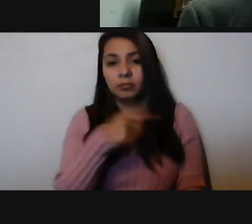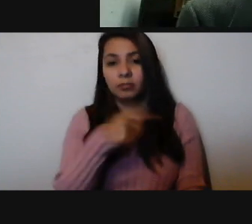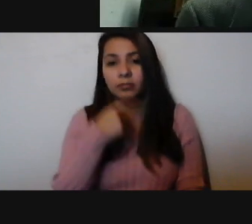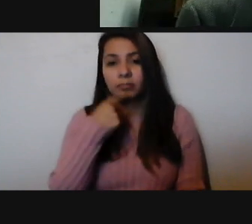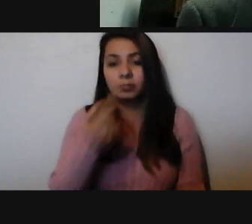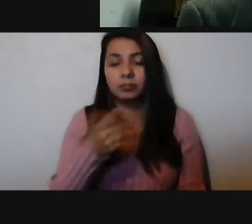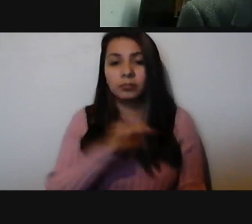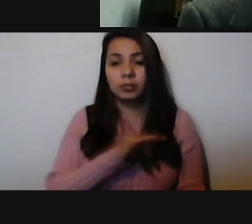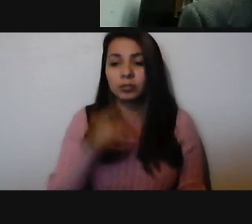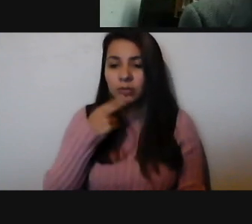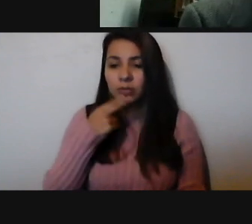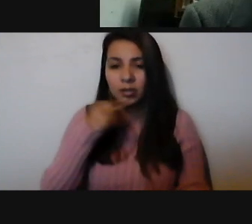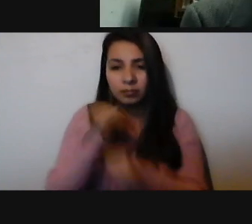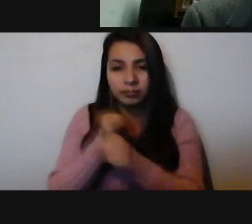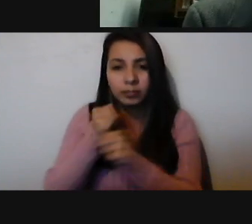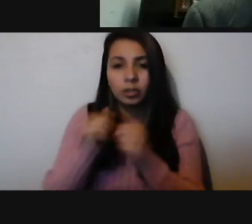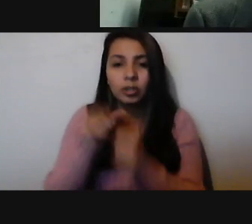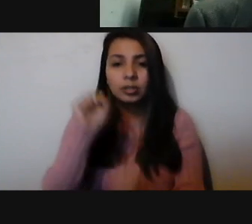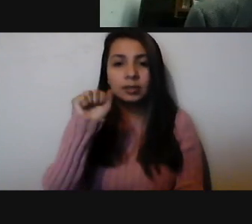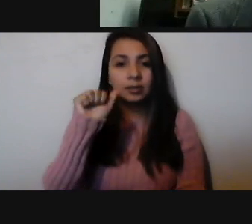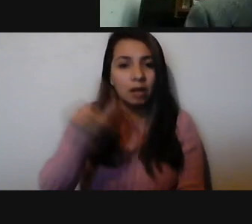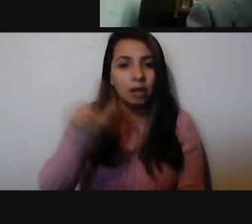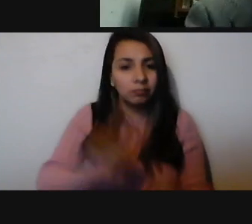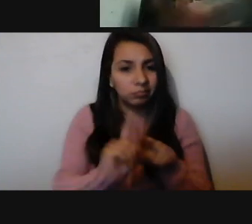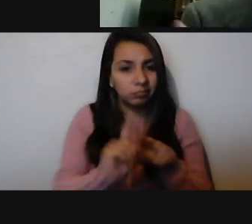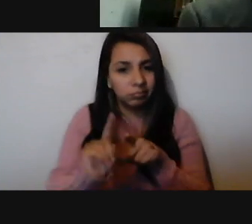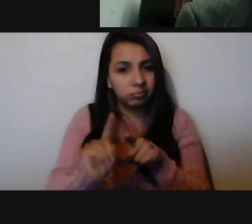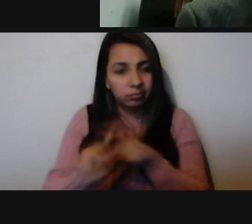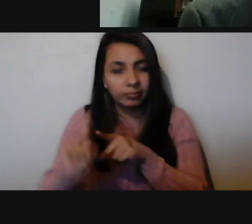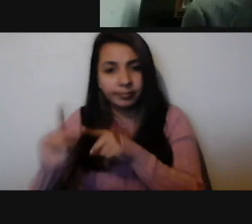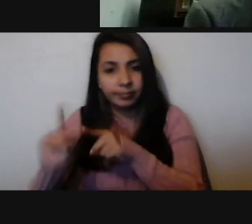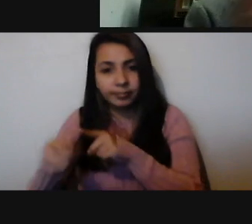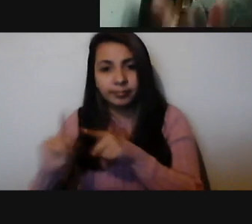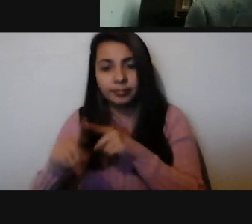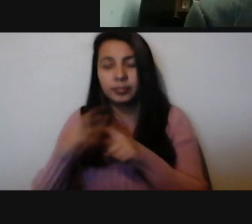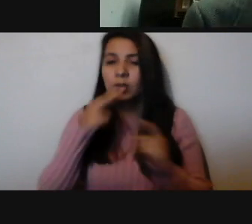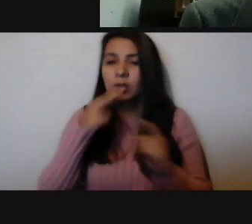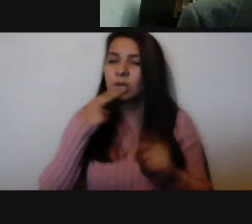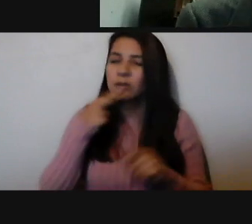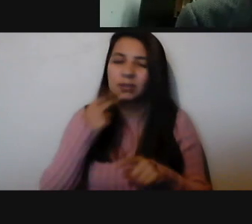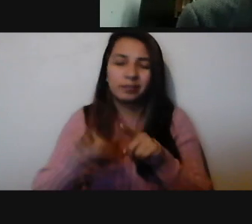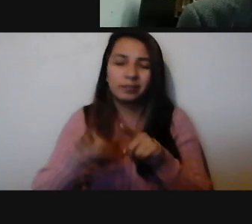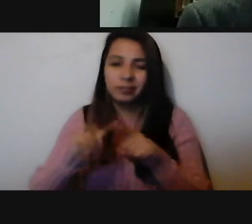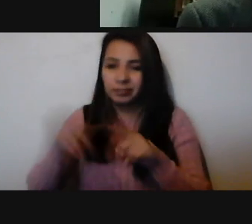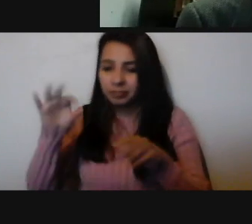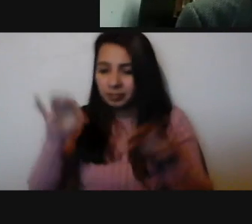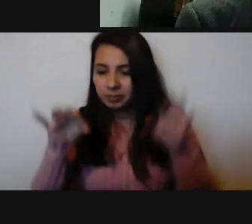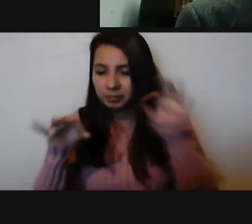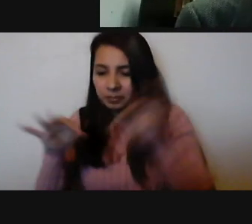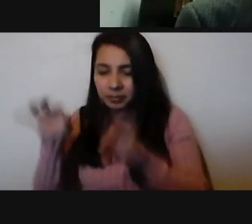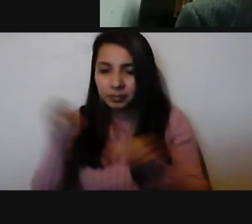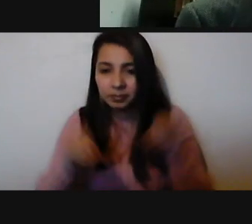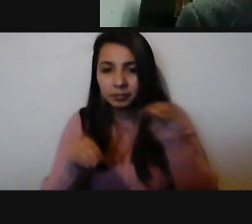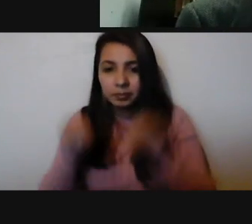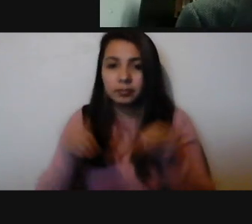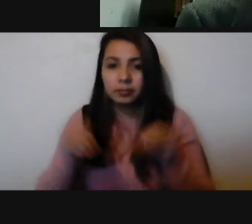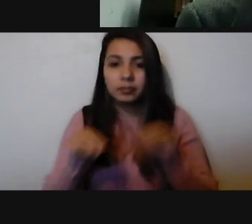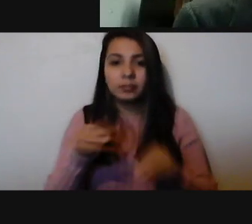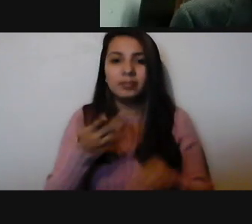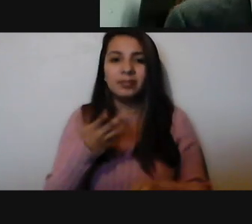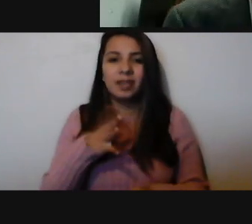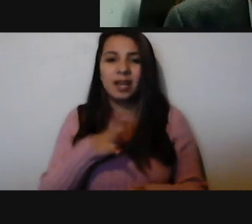Él contempla hacer experimentos, por ejemplo, con sales argénticas, con sales de plata, sales de diferentes tipos, utiliza